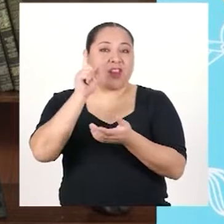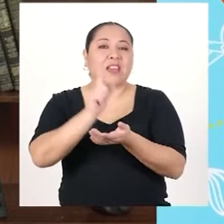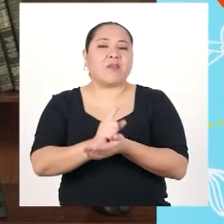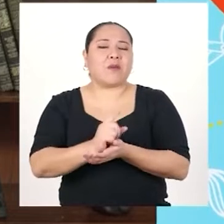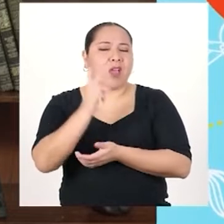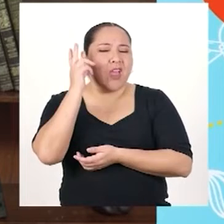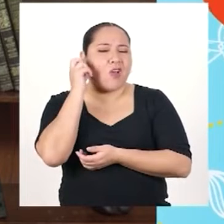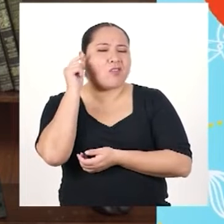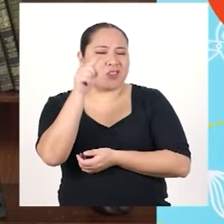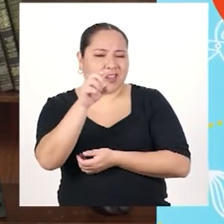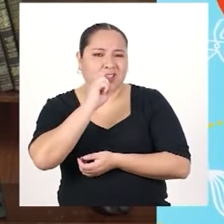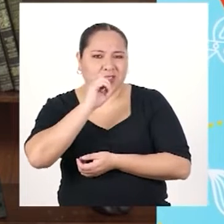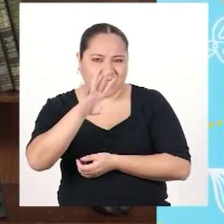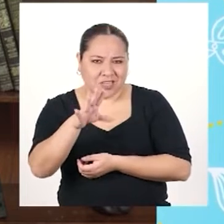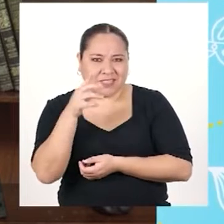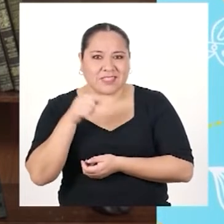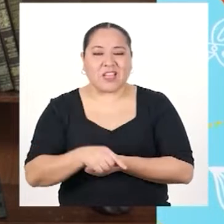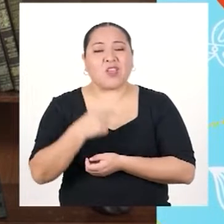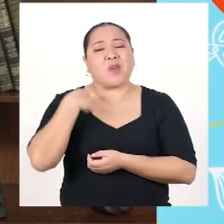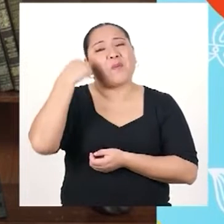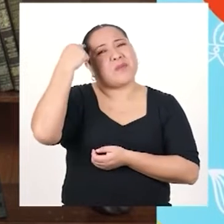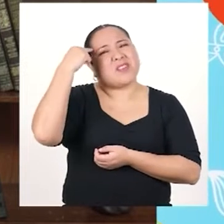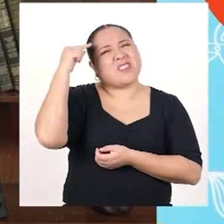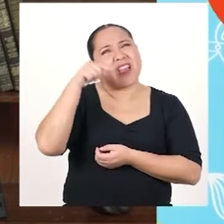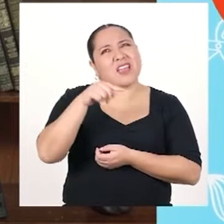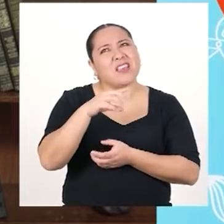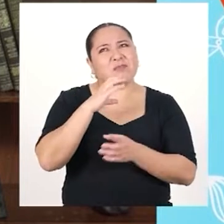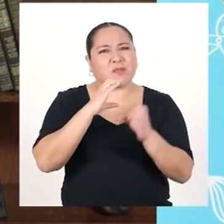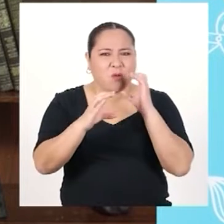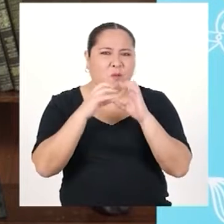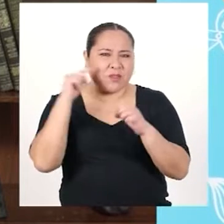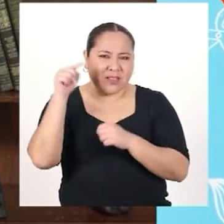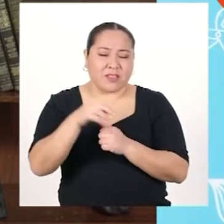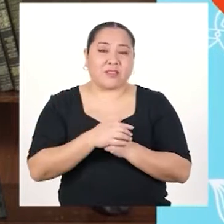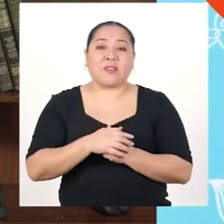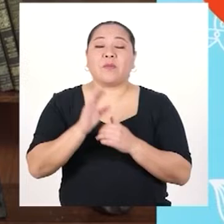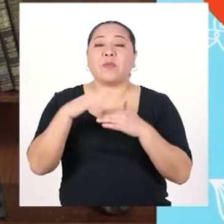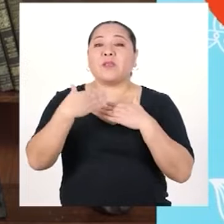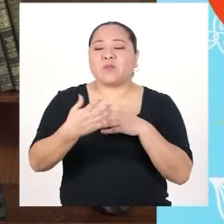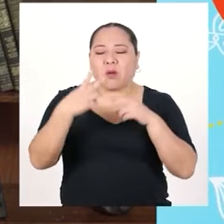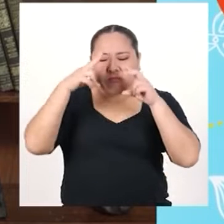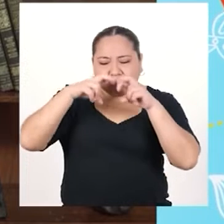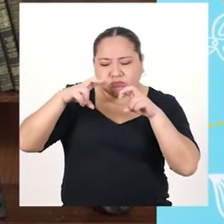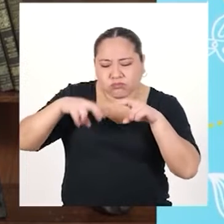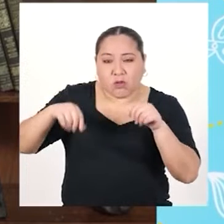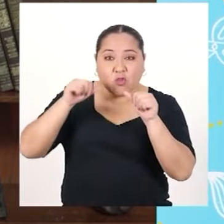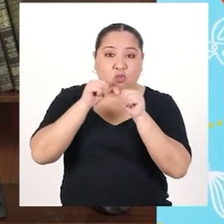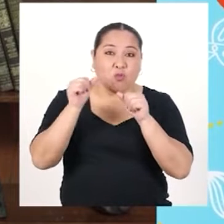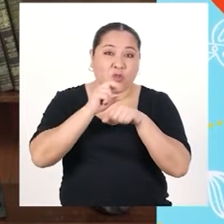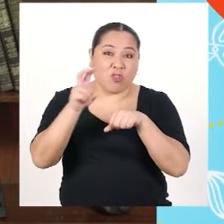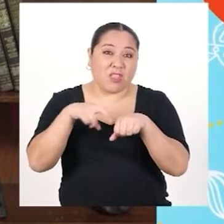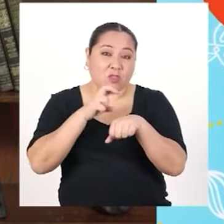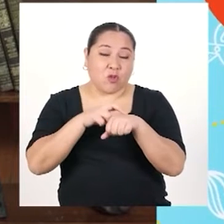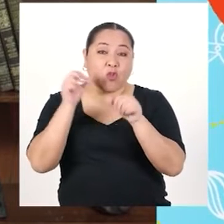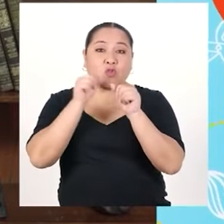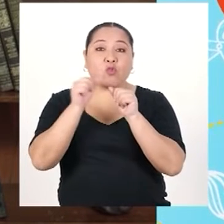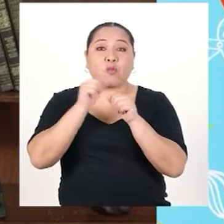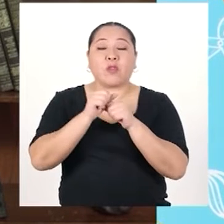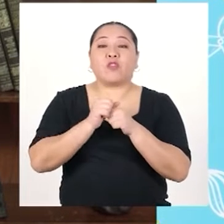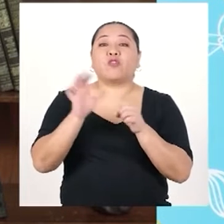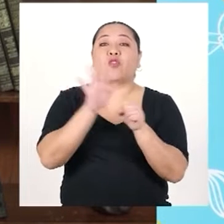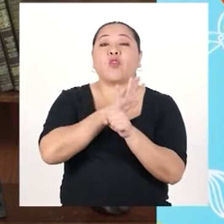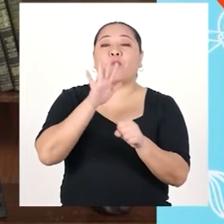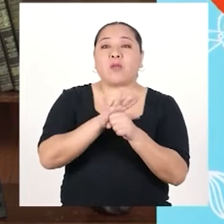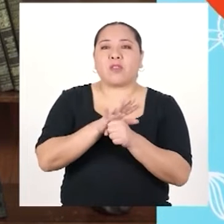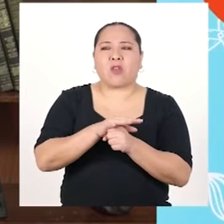la situación que plantearon y creo que hoy podríamos hablar de ello, luego de haber estudiado los números naturales y los números